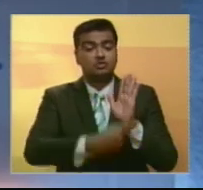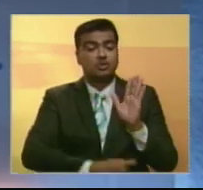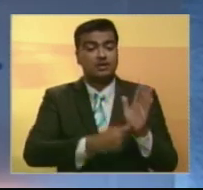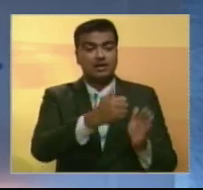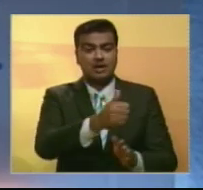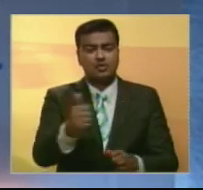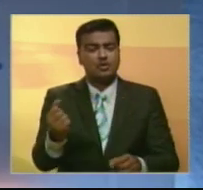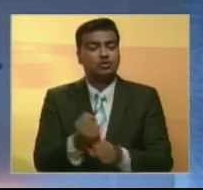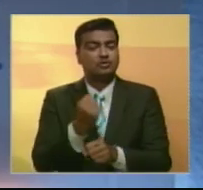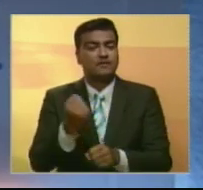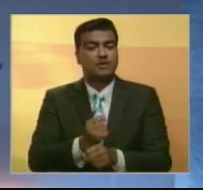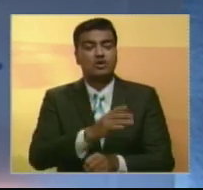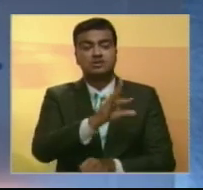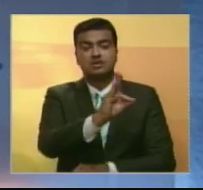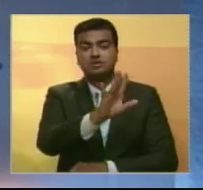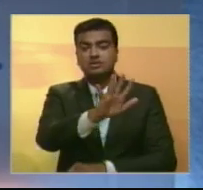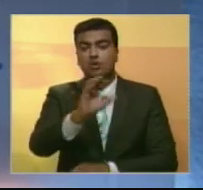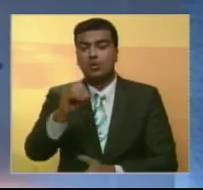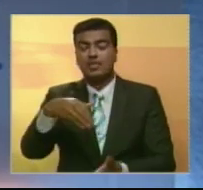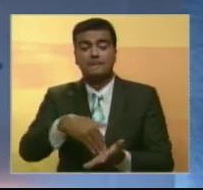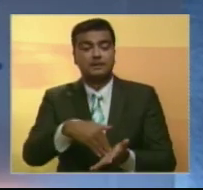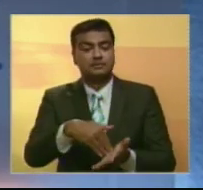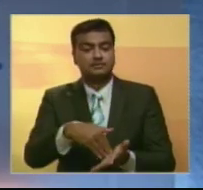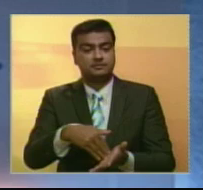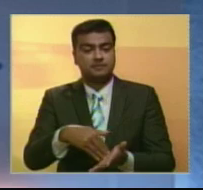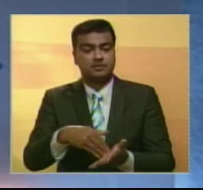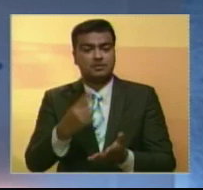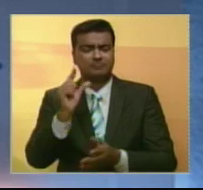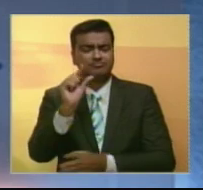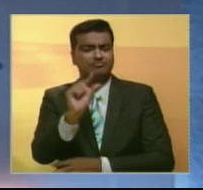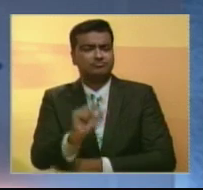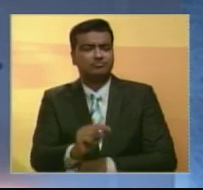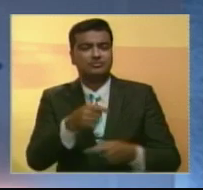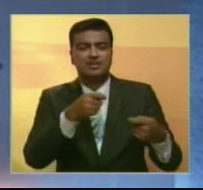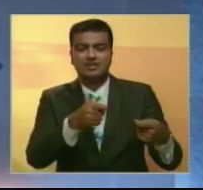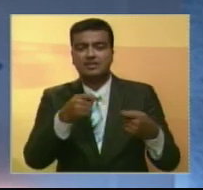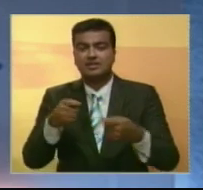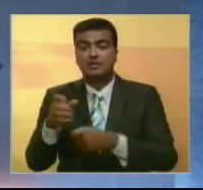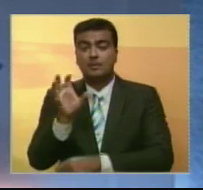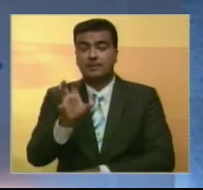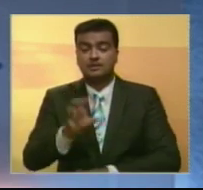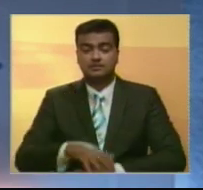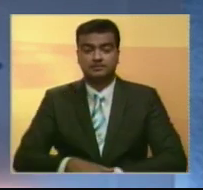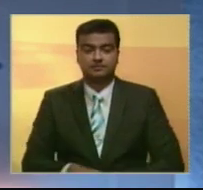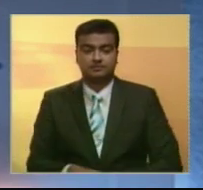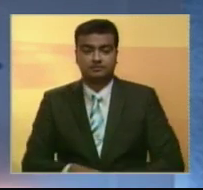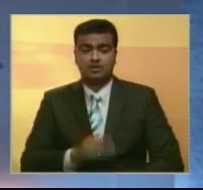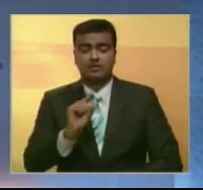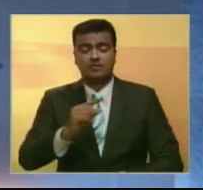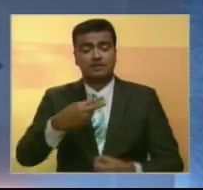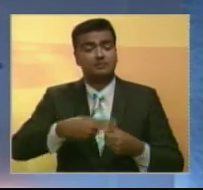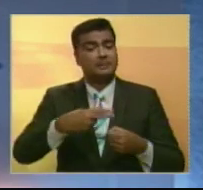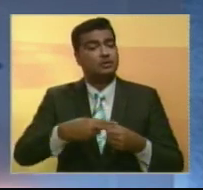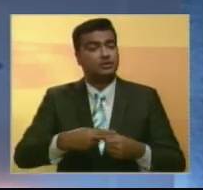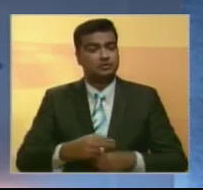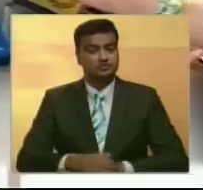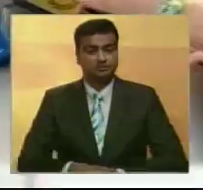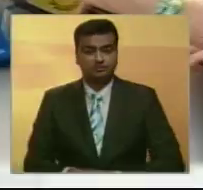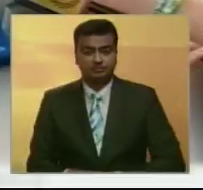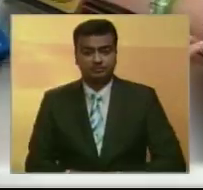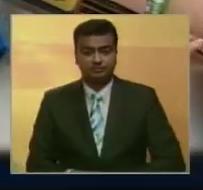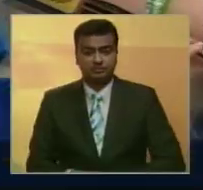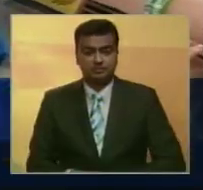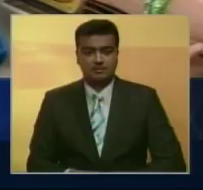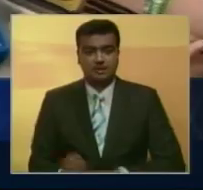colectiva de 750.000 trabajadores y docentes pese a la disminución de los recursos del país por la baja del precio del barril de petróleo. El